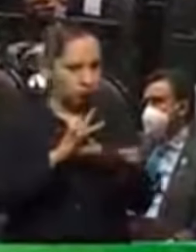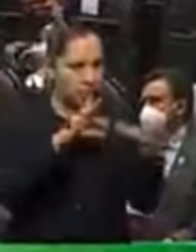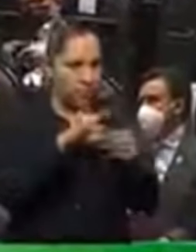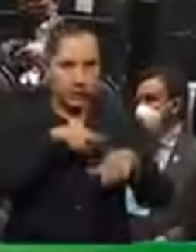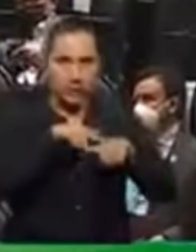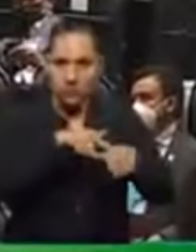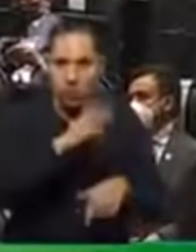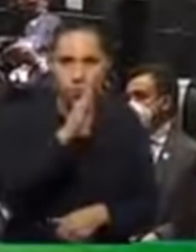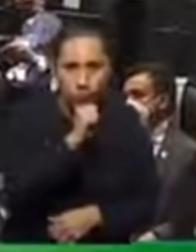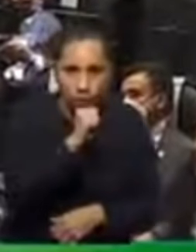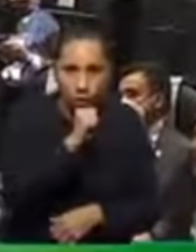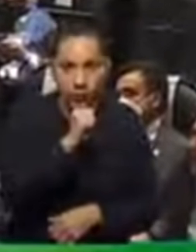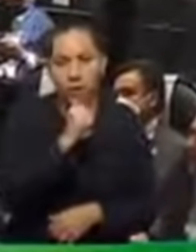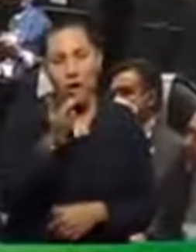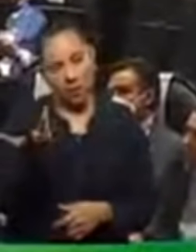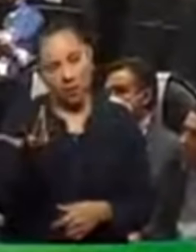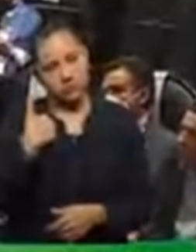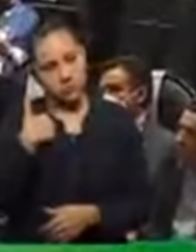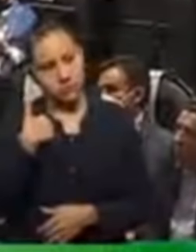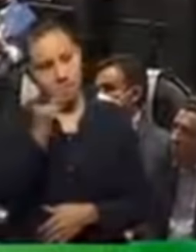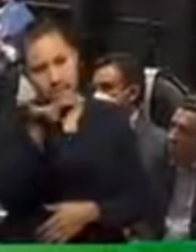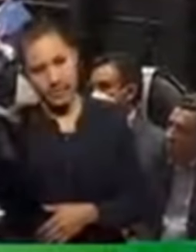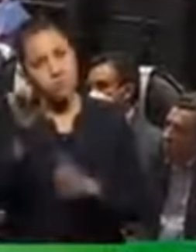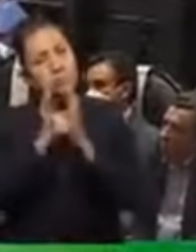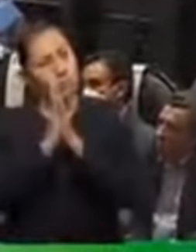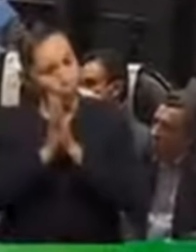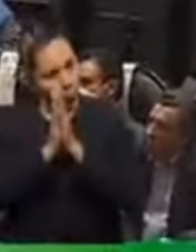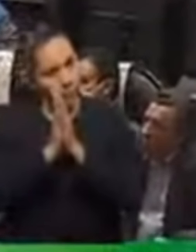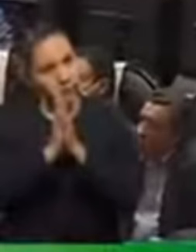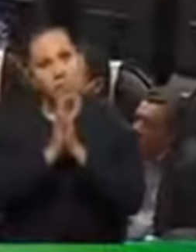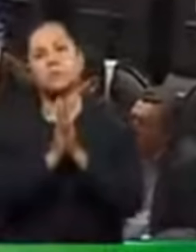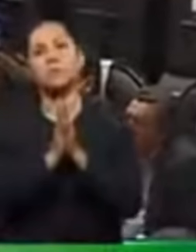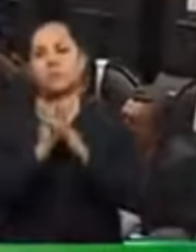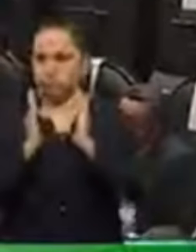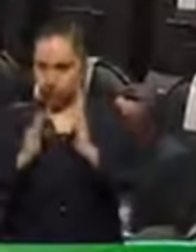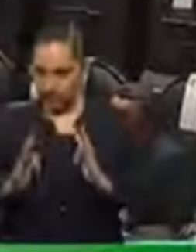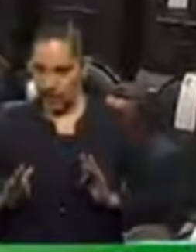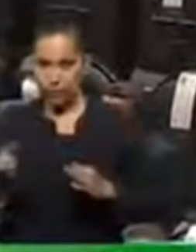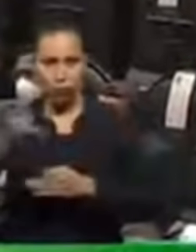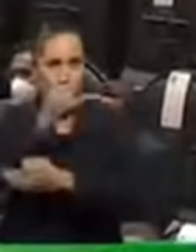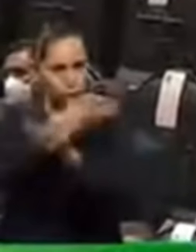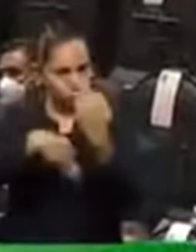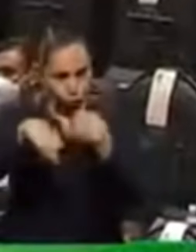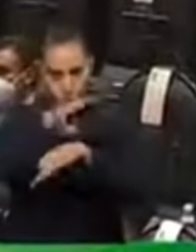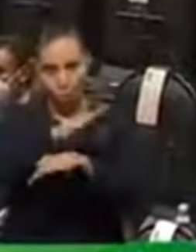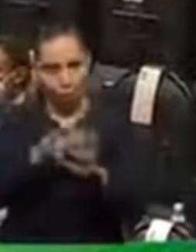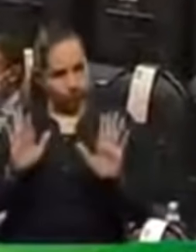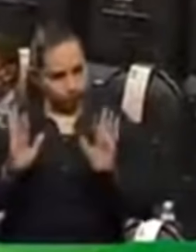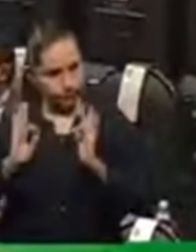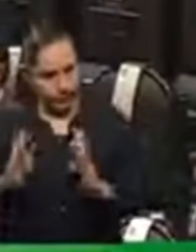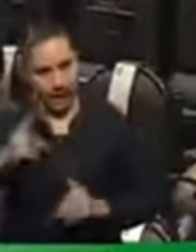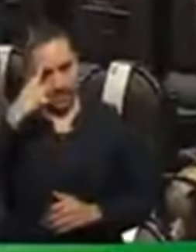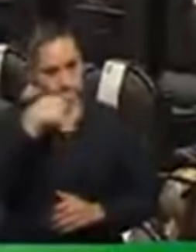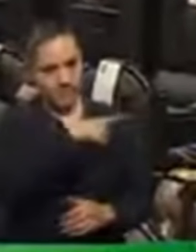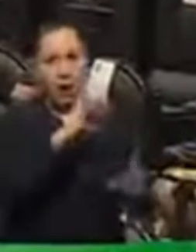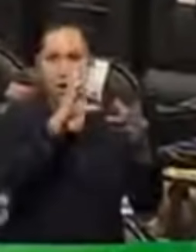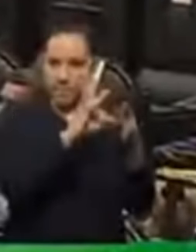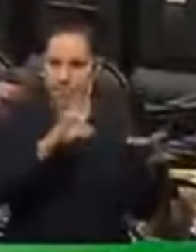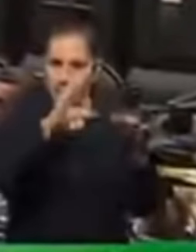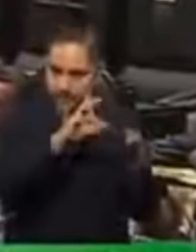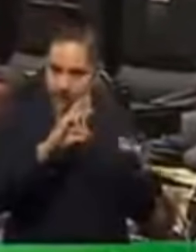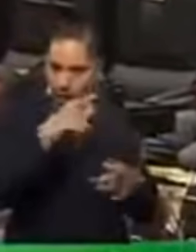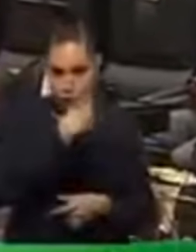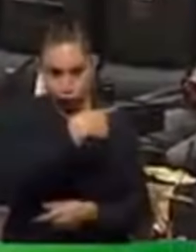insistir en que guarden la compostura todas y todos para que pueda culminar con su exposición el